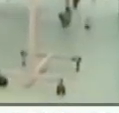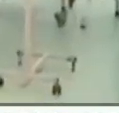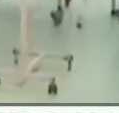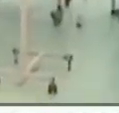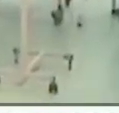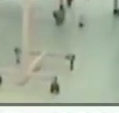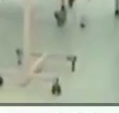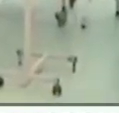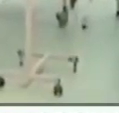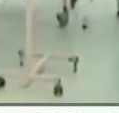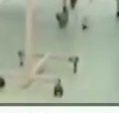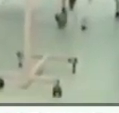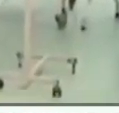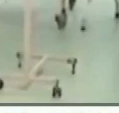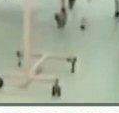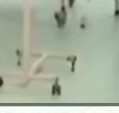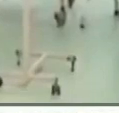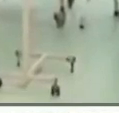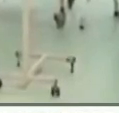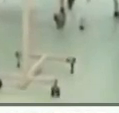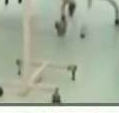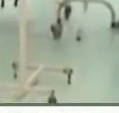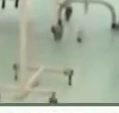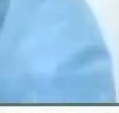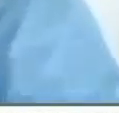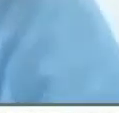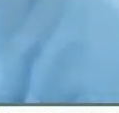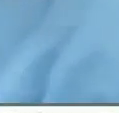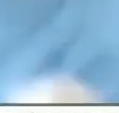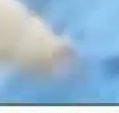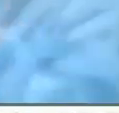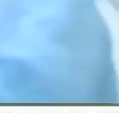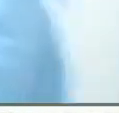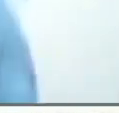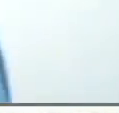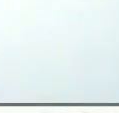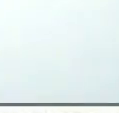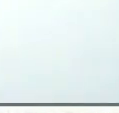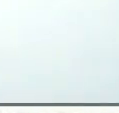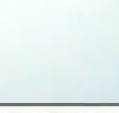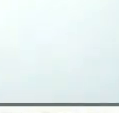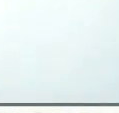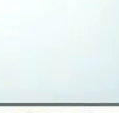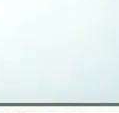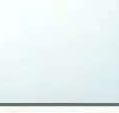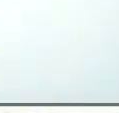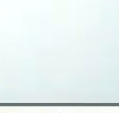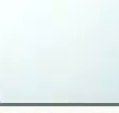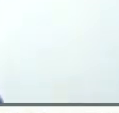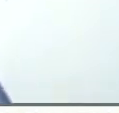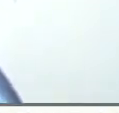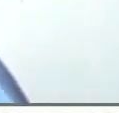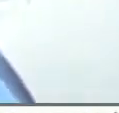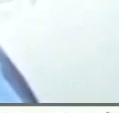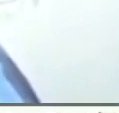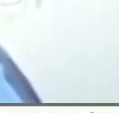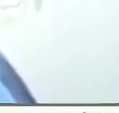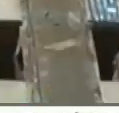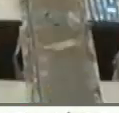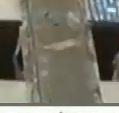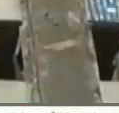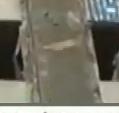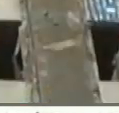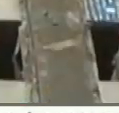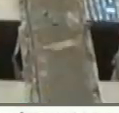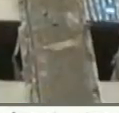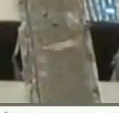P2 sigue causando estragos en ese país y esto se ve reflejado en el número de contagios y posterior en el de fallecidos.